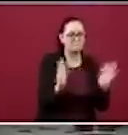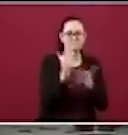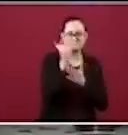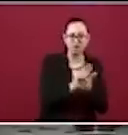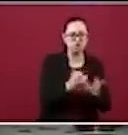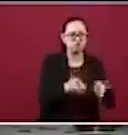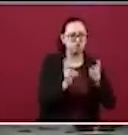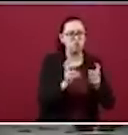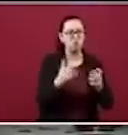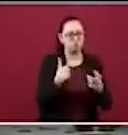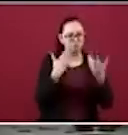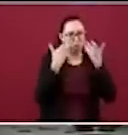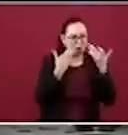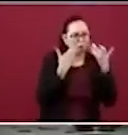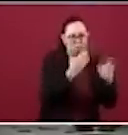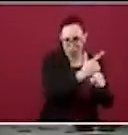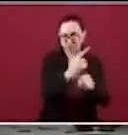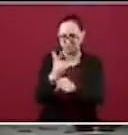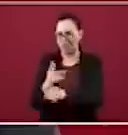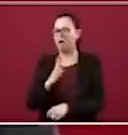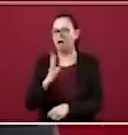este sentido, pero los territorios siguen